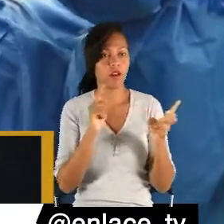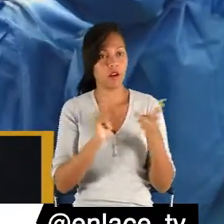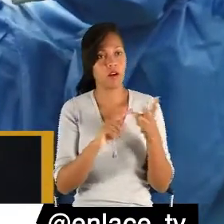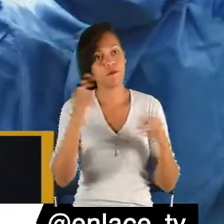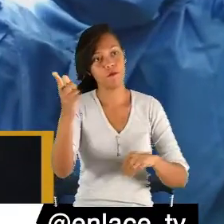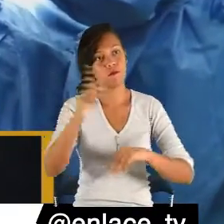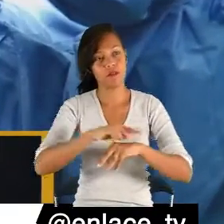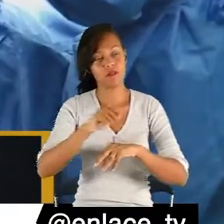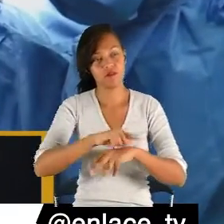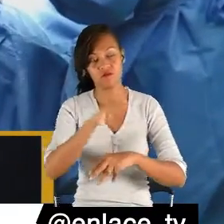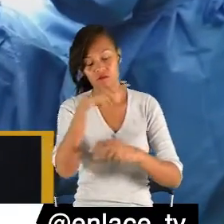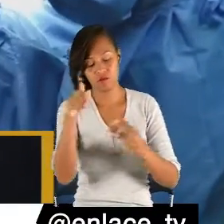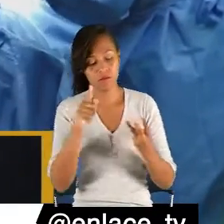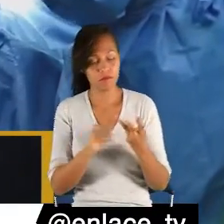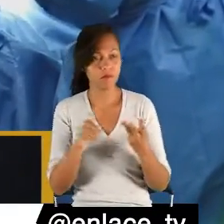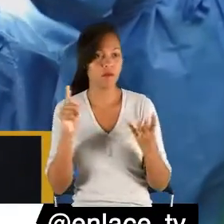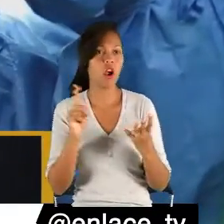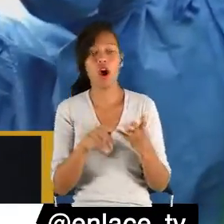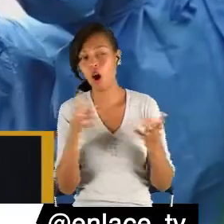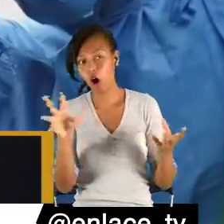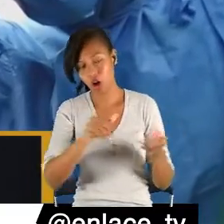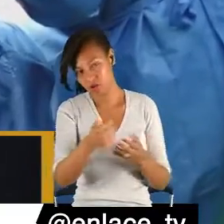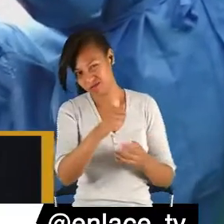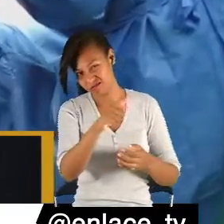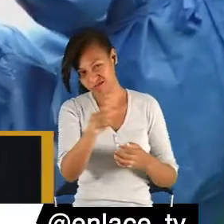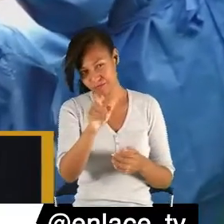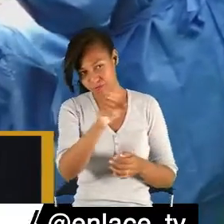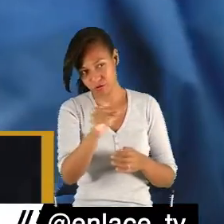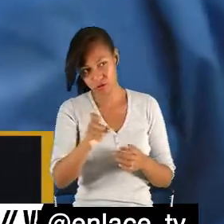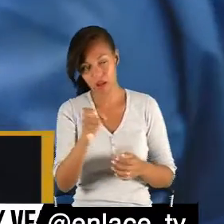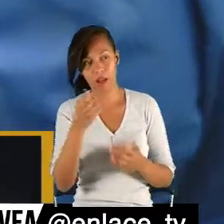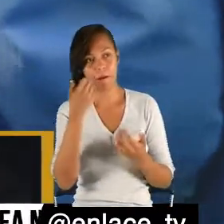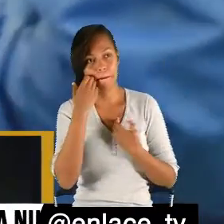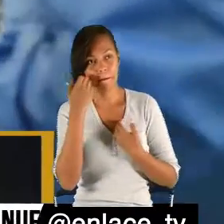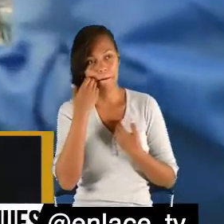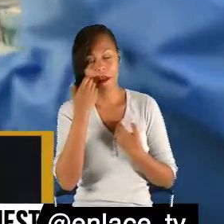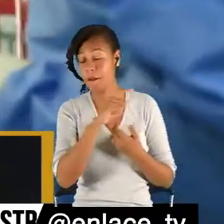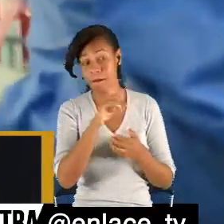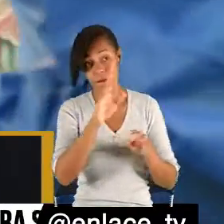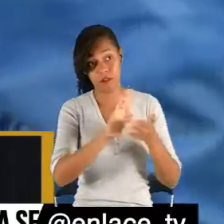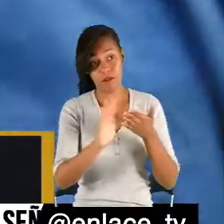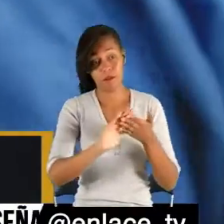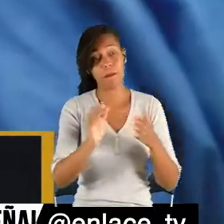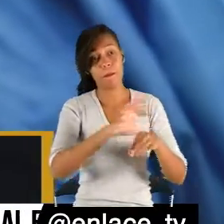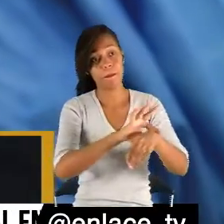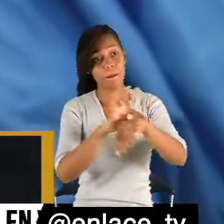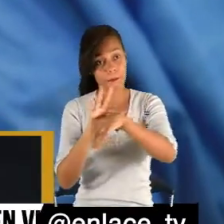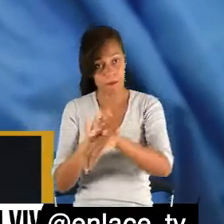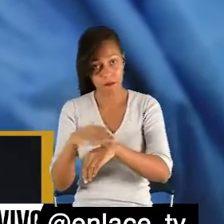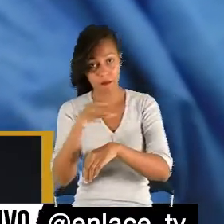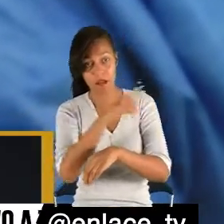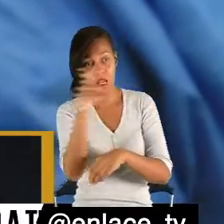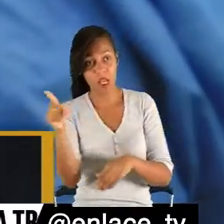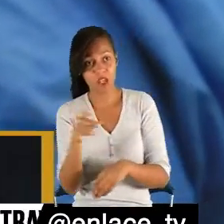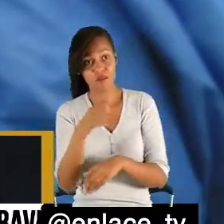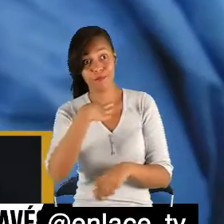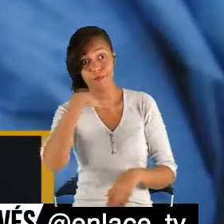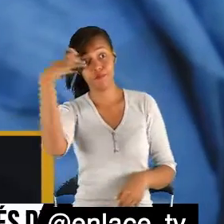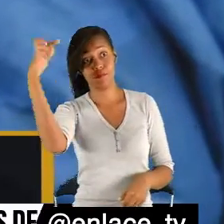equipo de profesionales médico quirúrgicos que vienen desde los eeuu cada año este es el quinto año que nos visitan